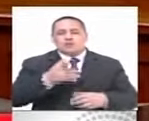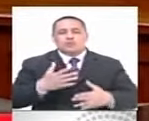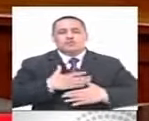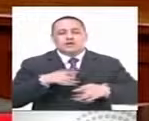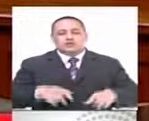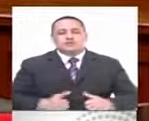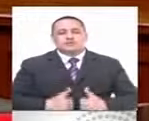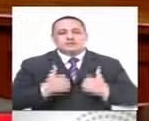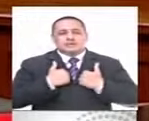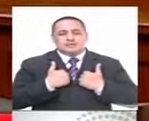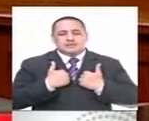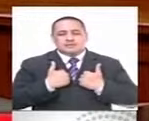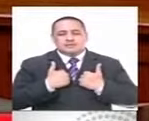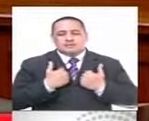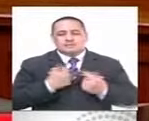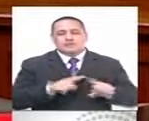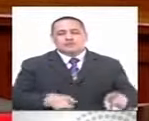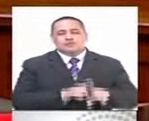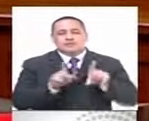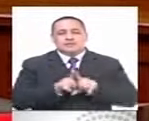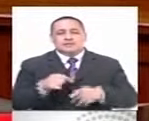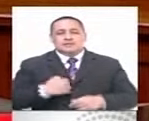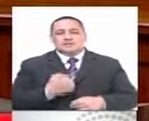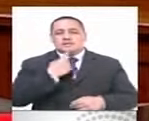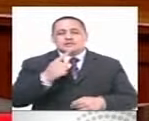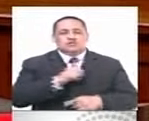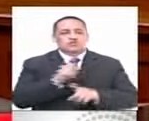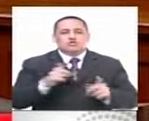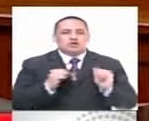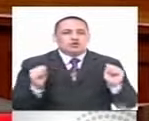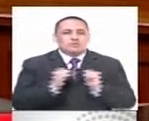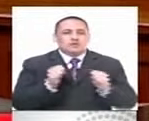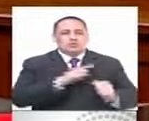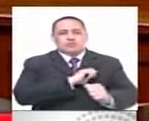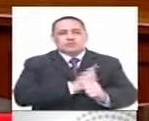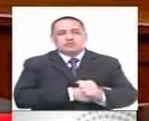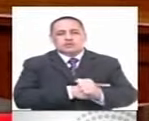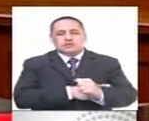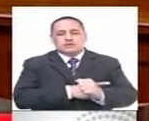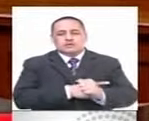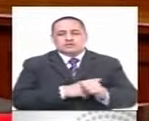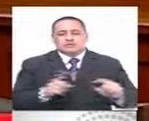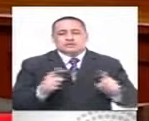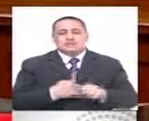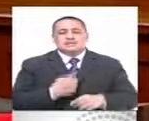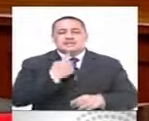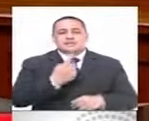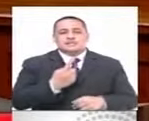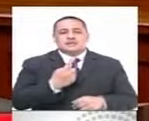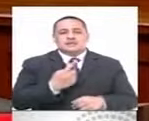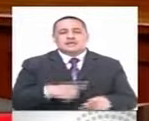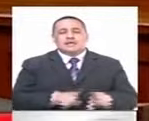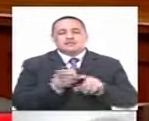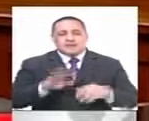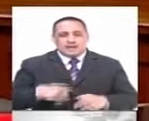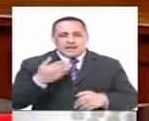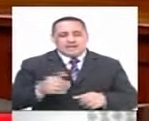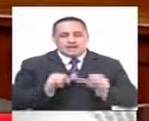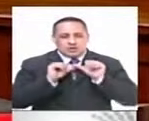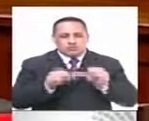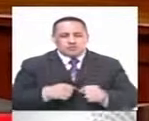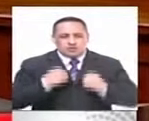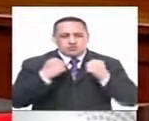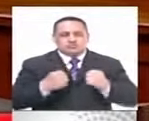es vida. Pero también decía, no tengo miedo al poder. Y decía, hay que seguir